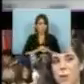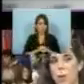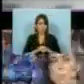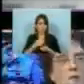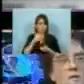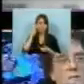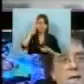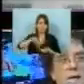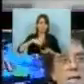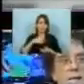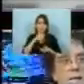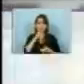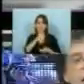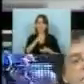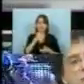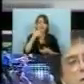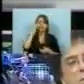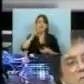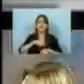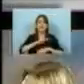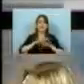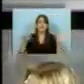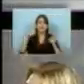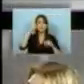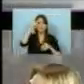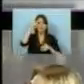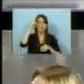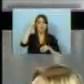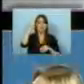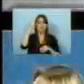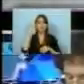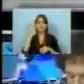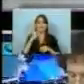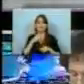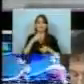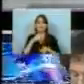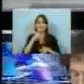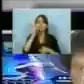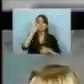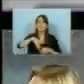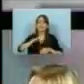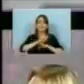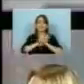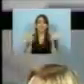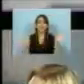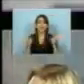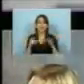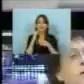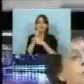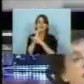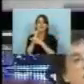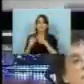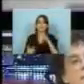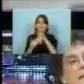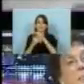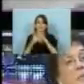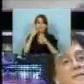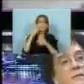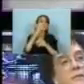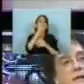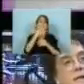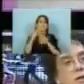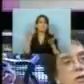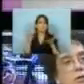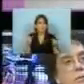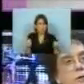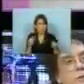un maleducado. Eso quiero decir. Gasalla, quiero decir que sos un maleducado. La verdad, es una estrella, lo decimos, lo estamos poniendo en el